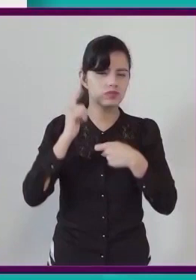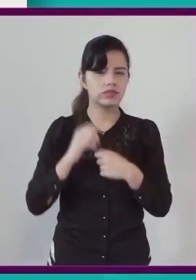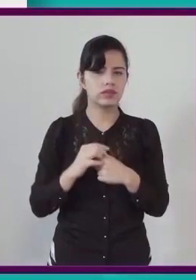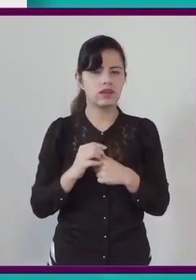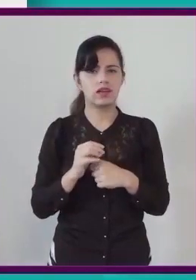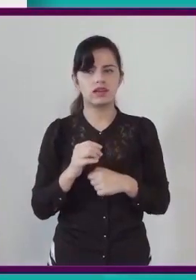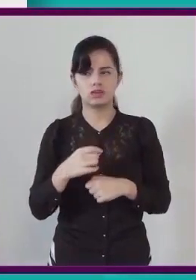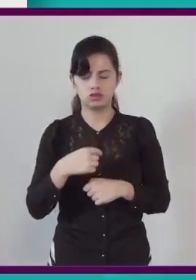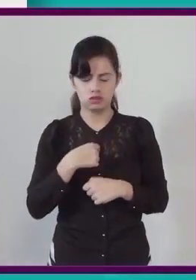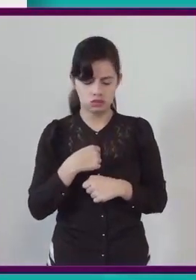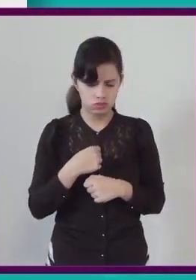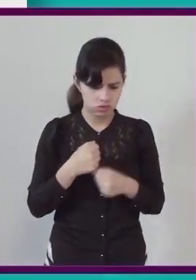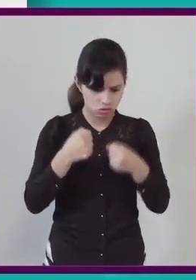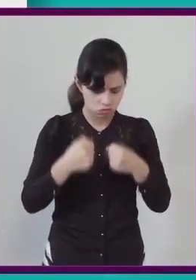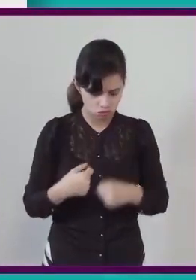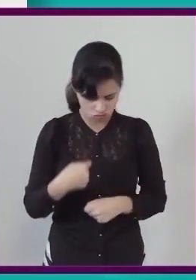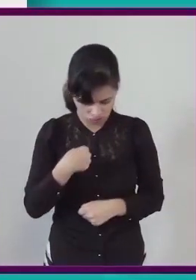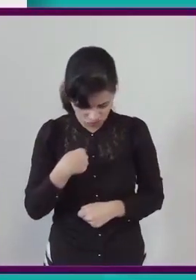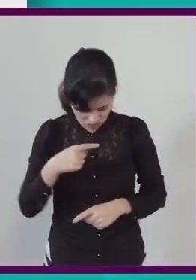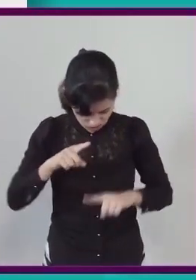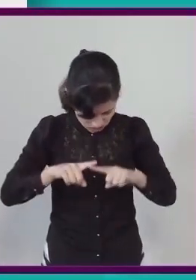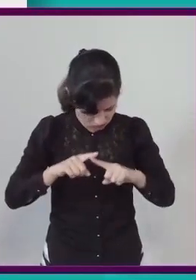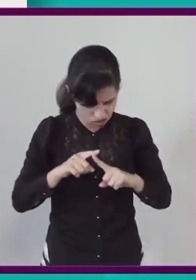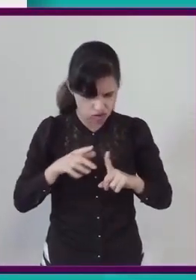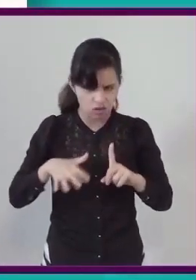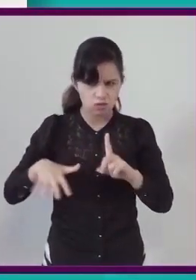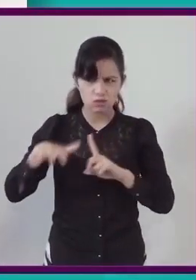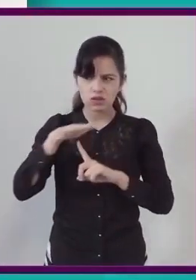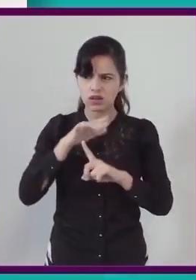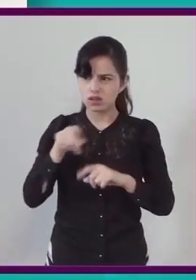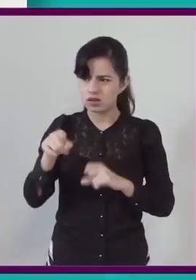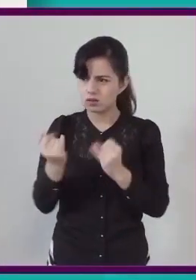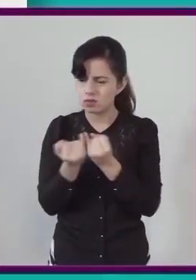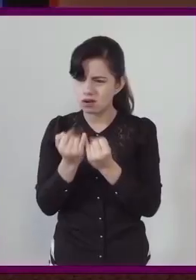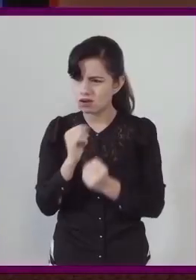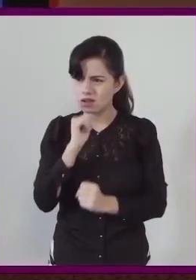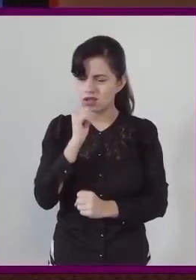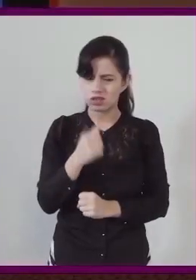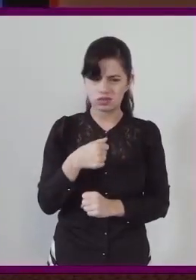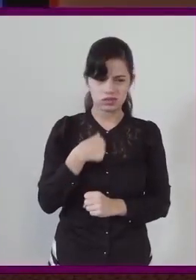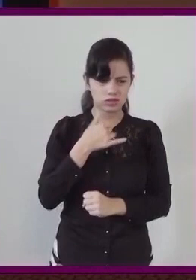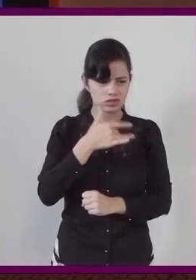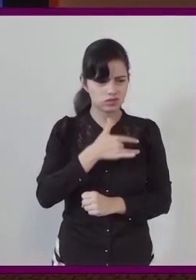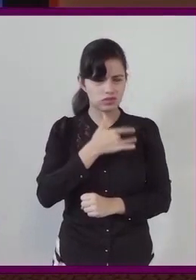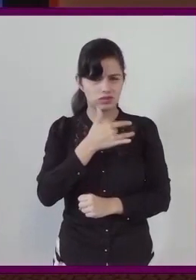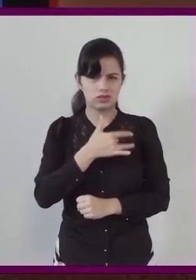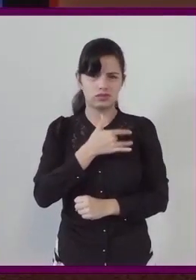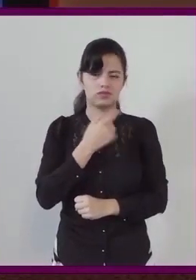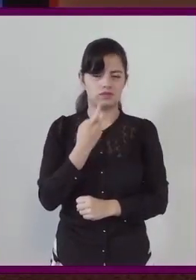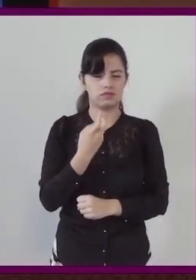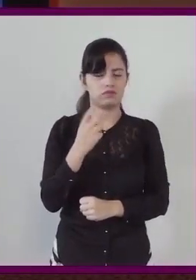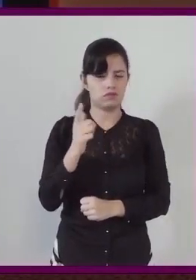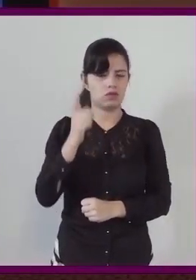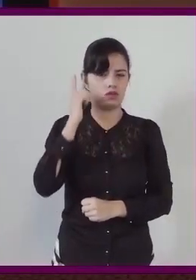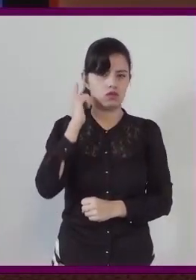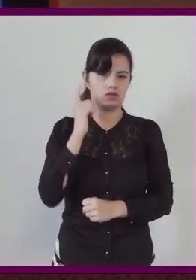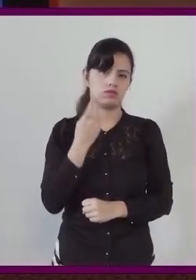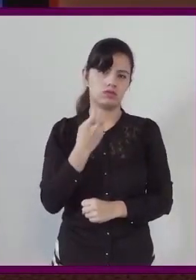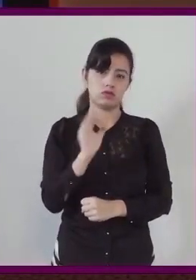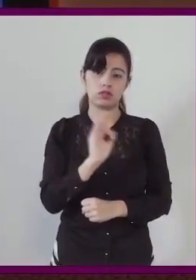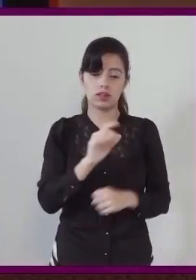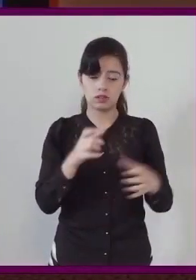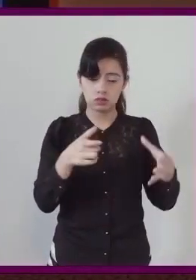poder confirmar tu versión de la realidad con alguien más, ¿no? Y creo que eso nos da la